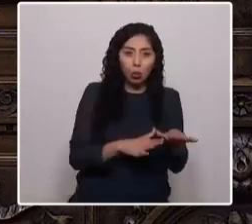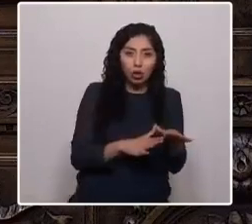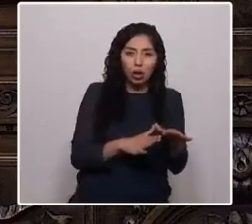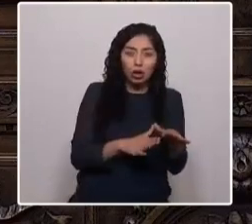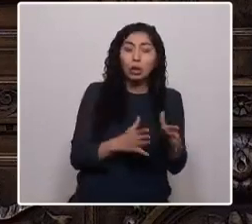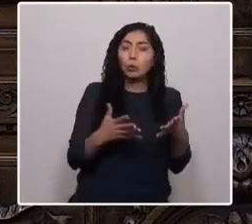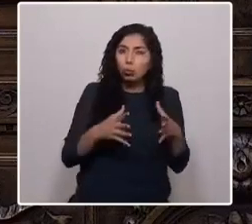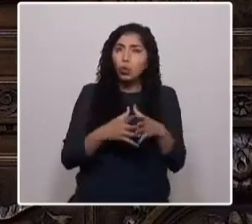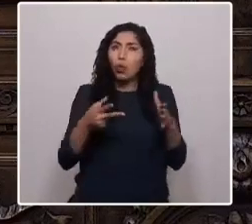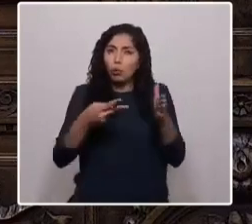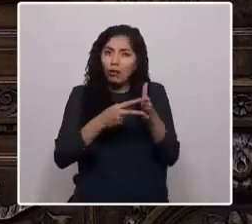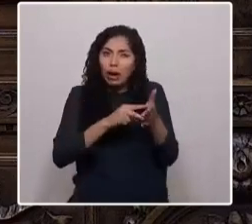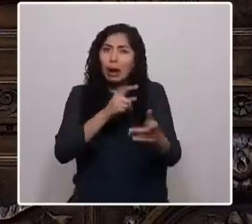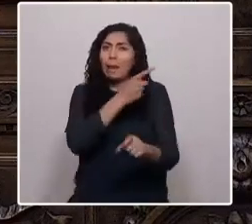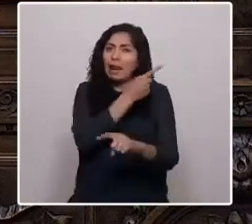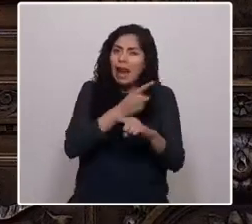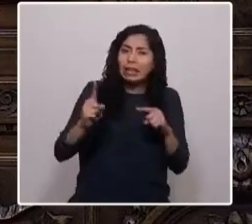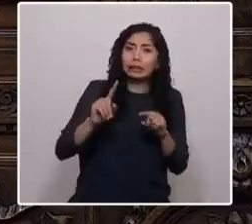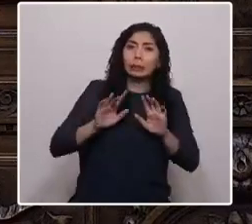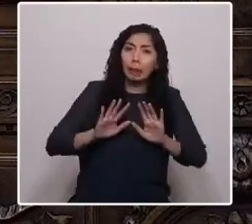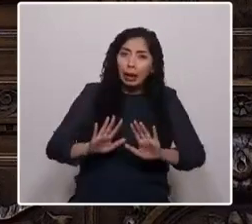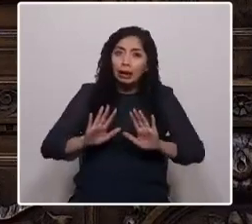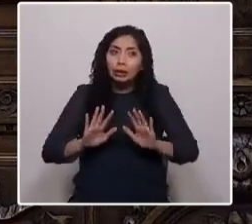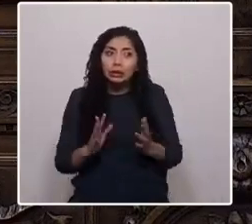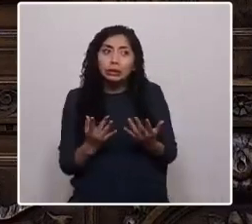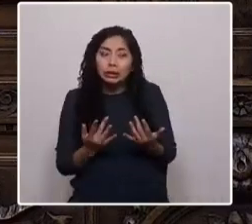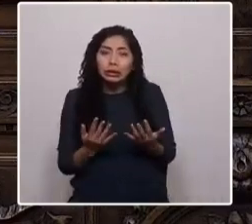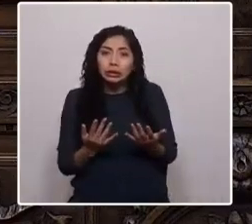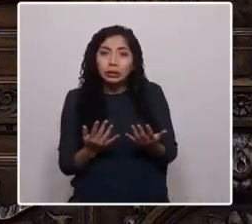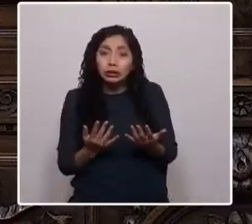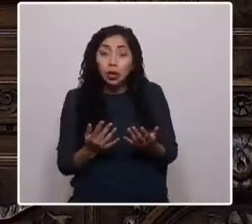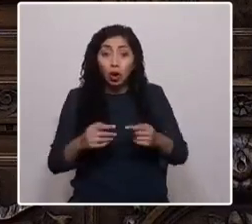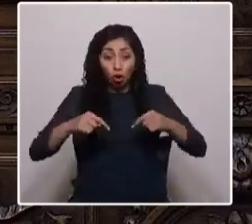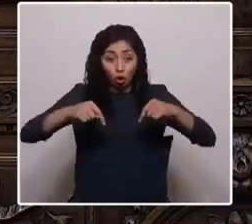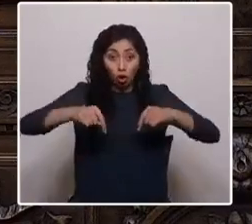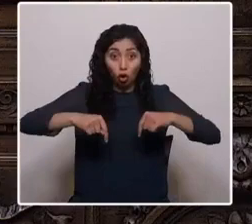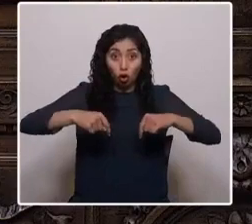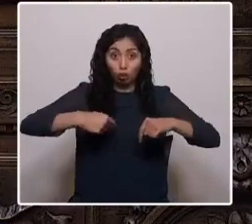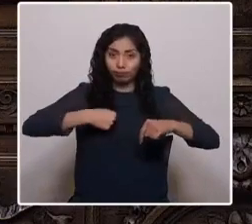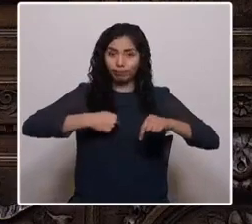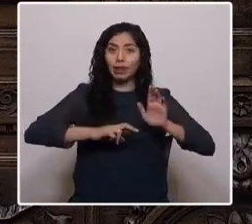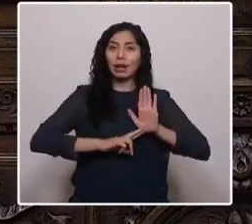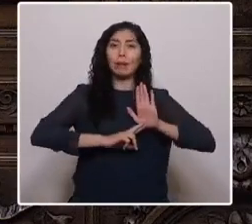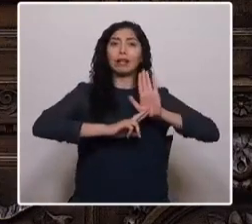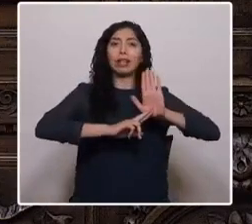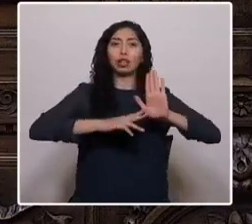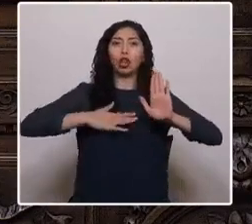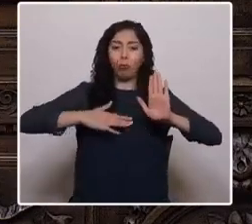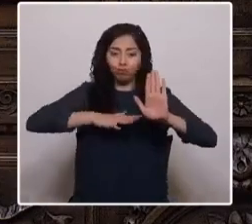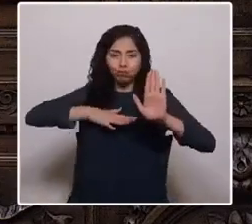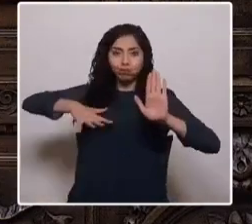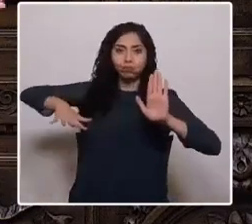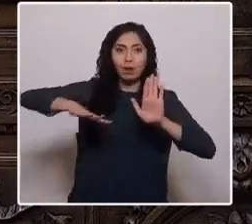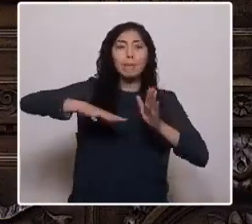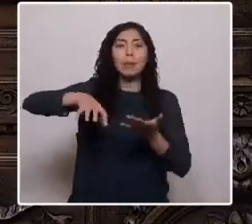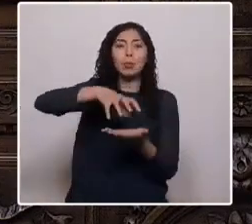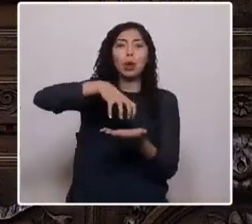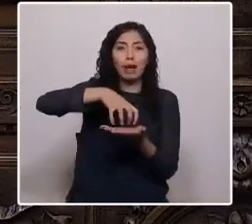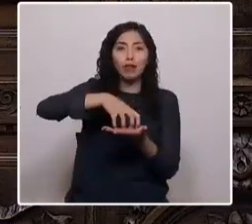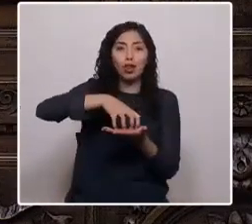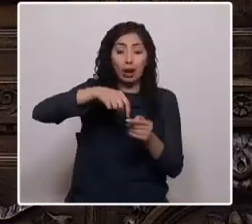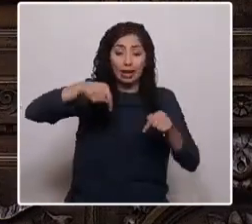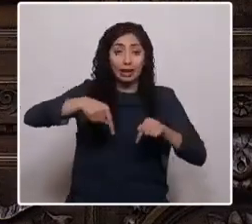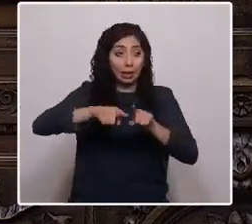amenazas y largas esperas hoy en representación de mi pueblo en este espacio democrático